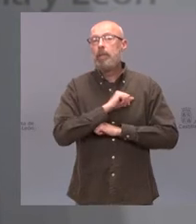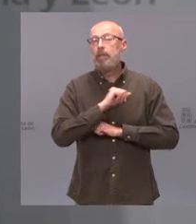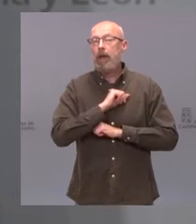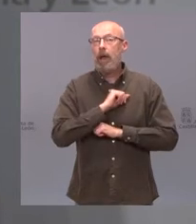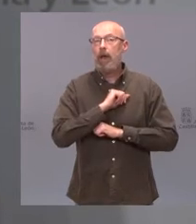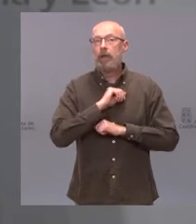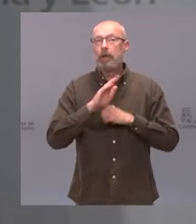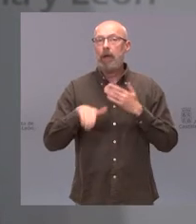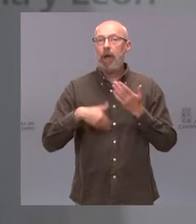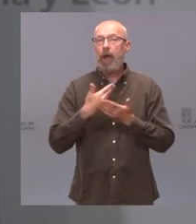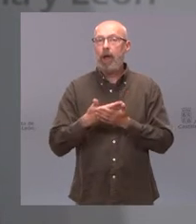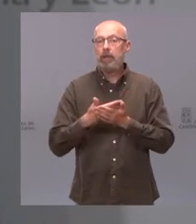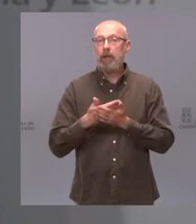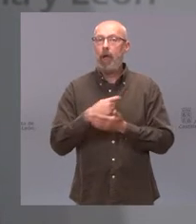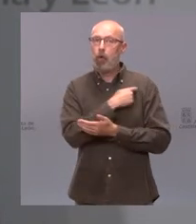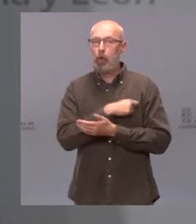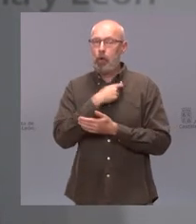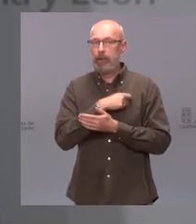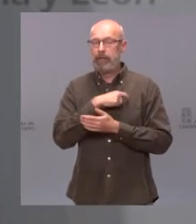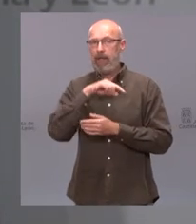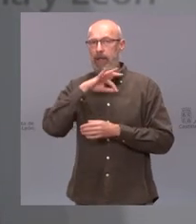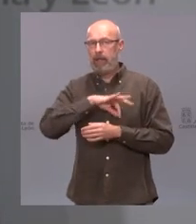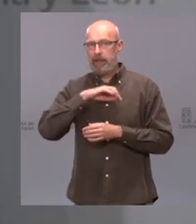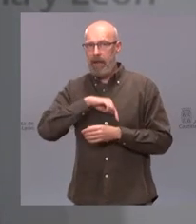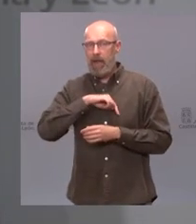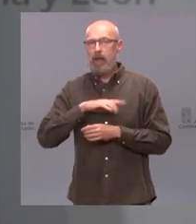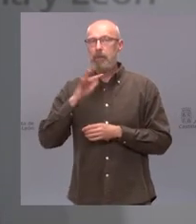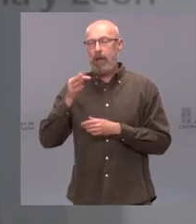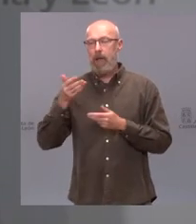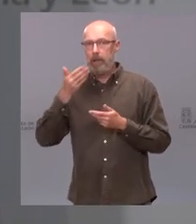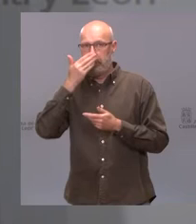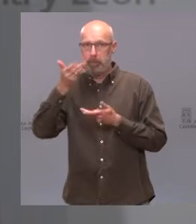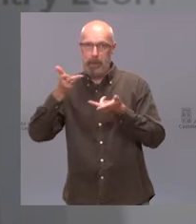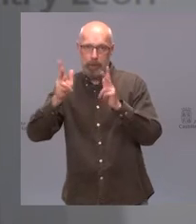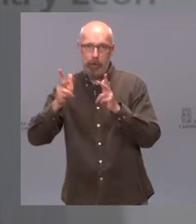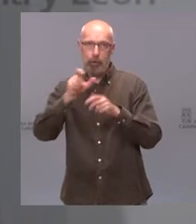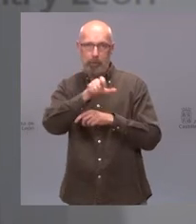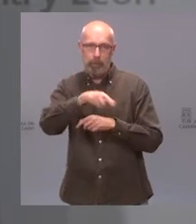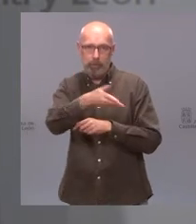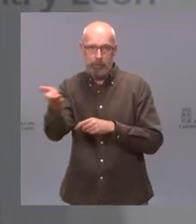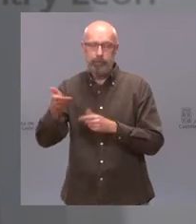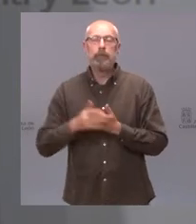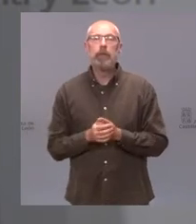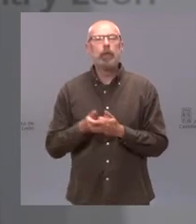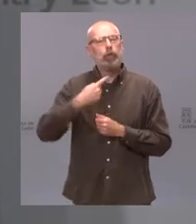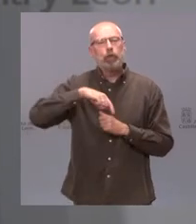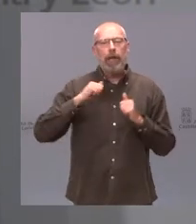al asunto del Comité de Bioética y el consentimiento. Nosotros vamos a empezar lo antes